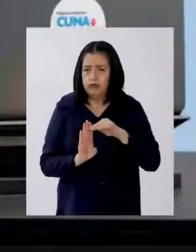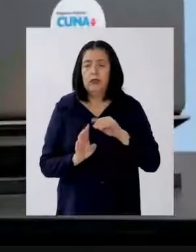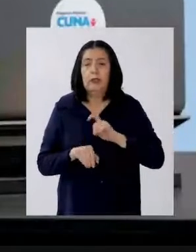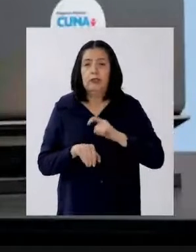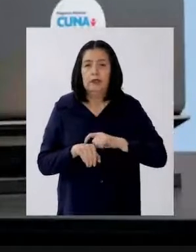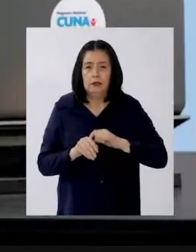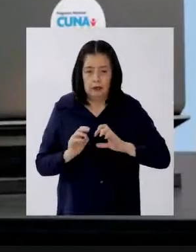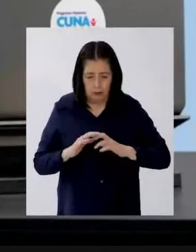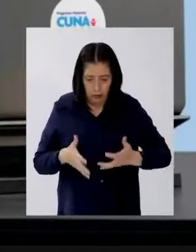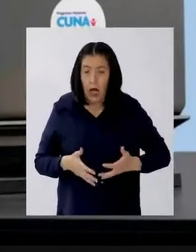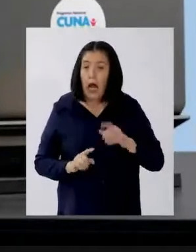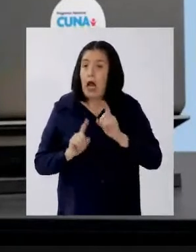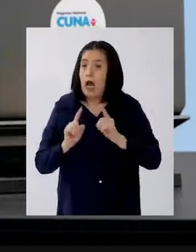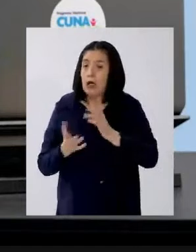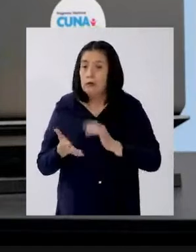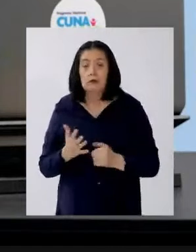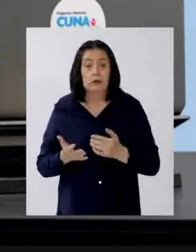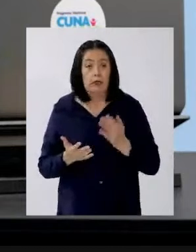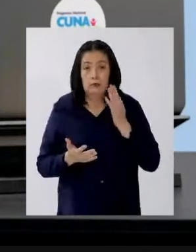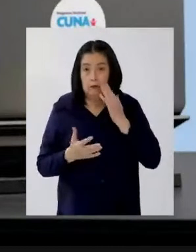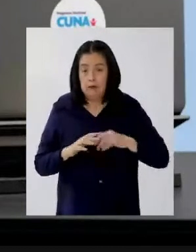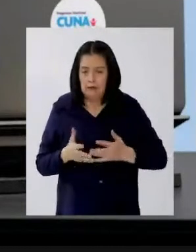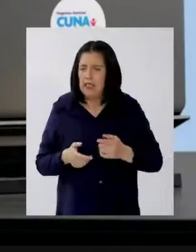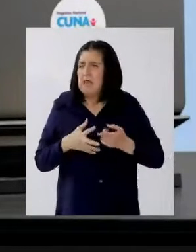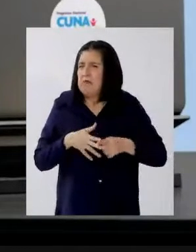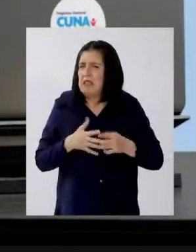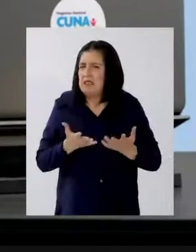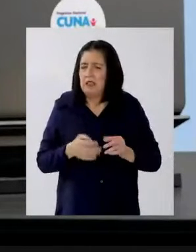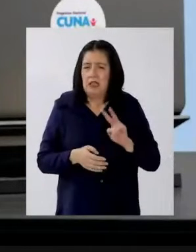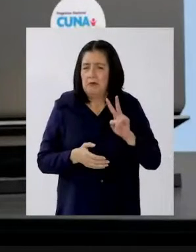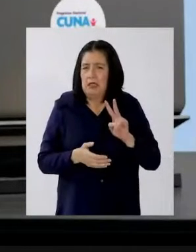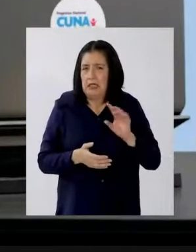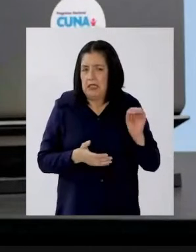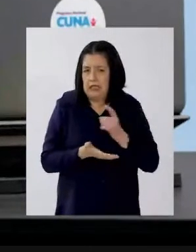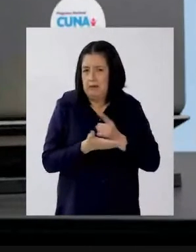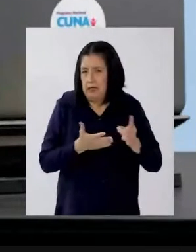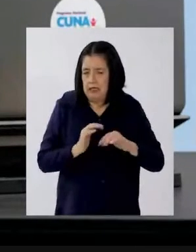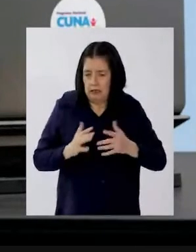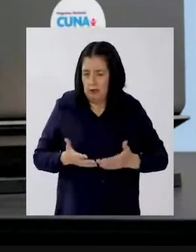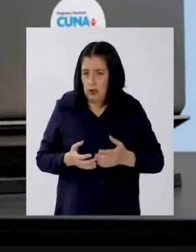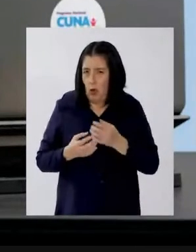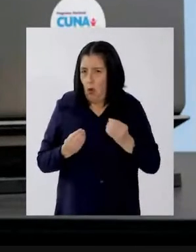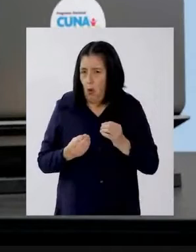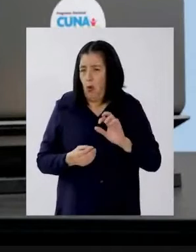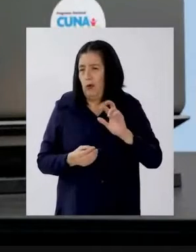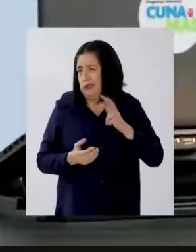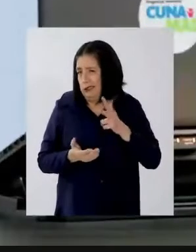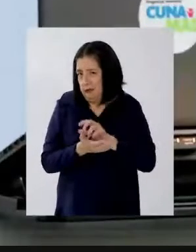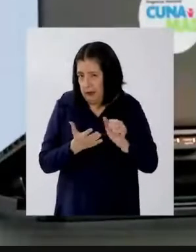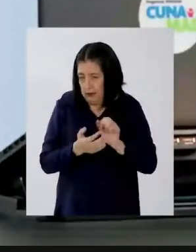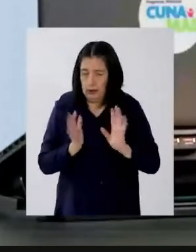embarazo. Algunas gestantes la pueden desarrollar a partir de las 20 semanas de embarazo o en el tercer